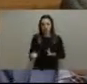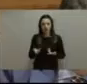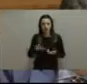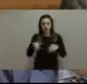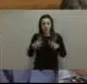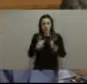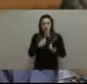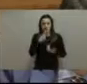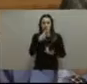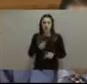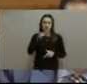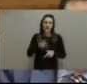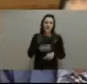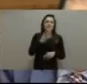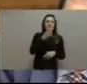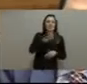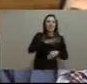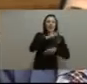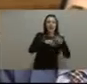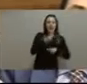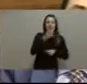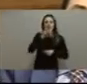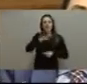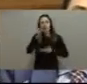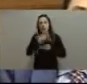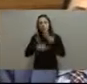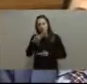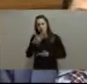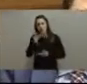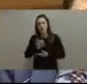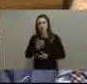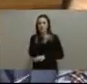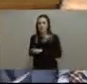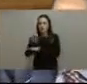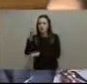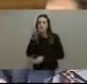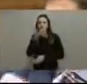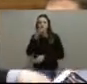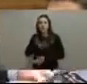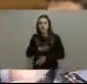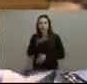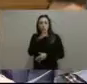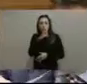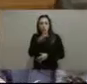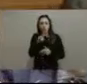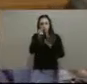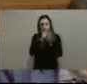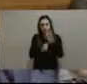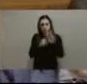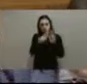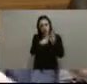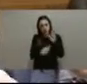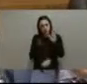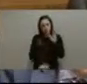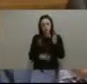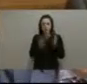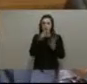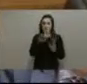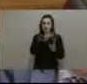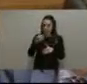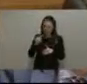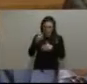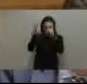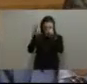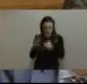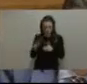decir quién lo hace, quién colabora, qué organismos y qué instituciones colaboran y extraen los datos del mismo, porque no quedaría usted